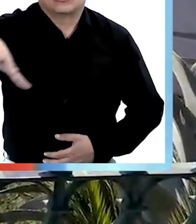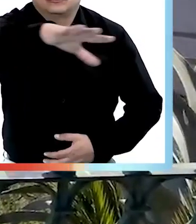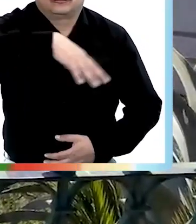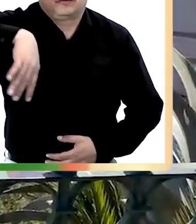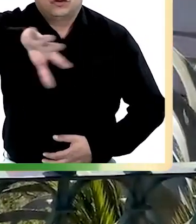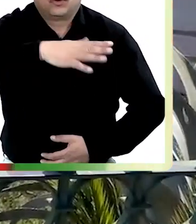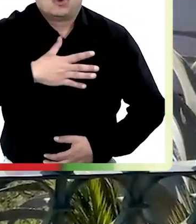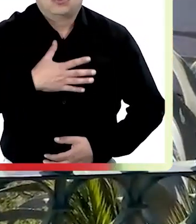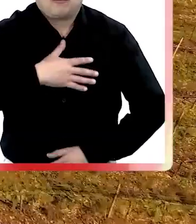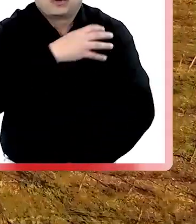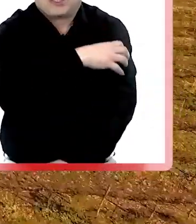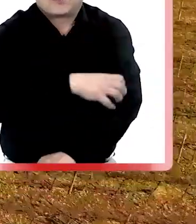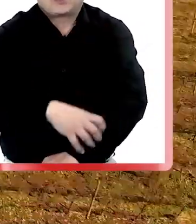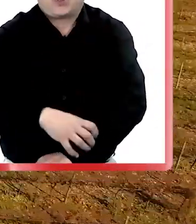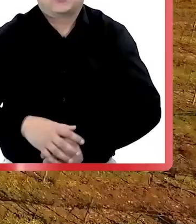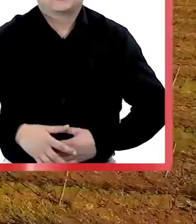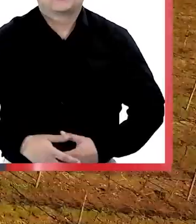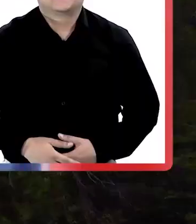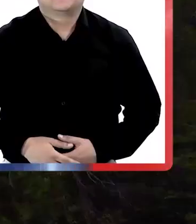Somos las regiones.